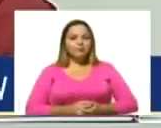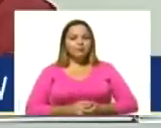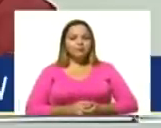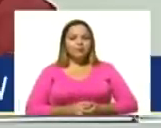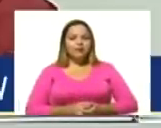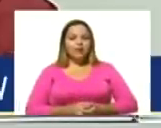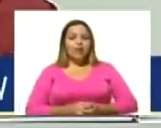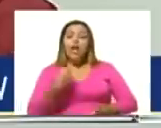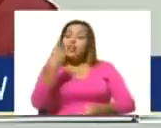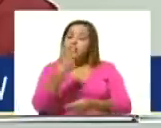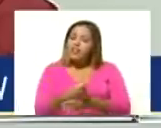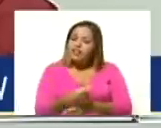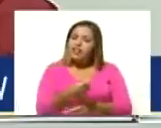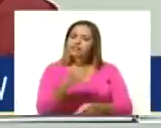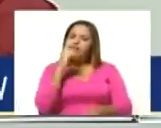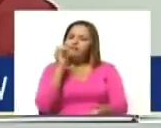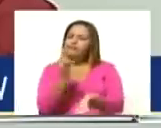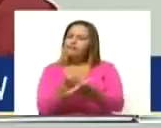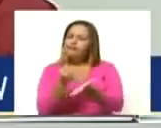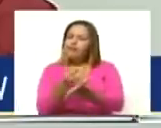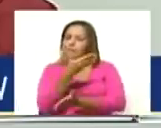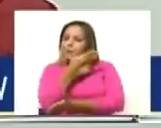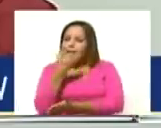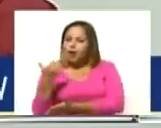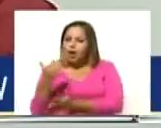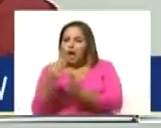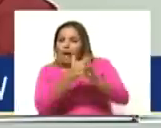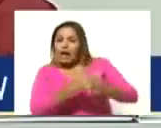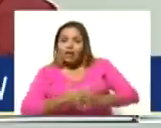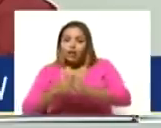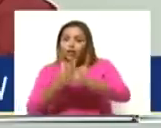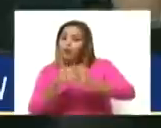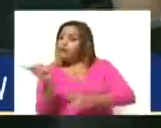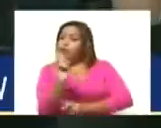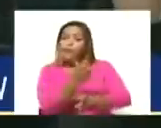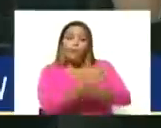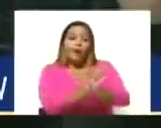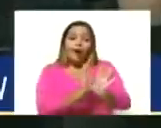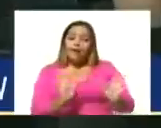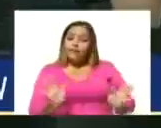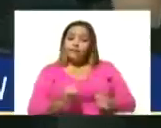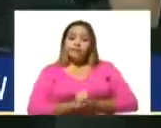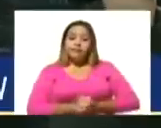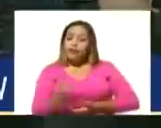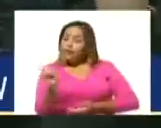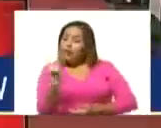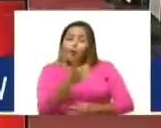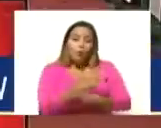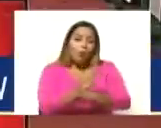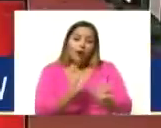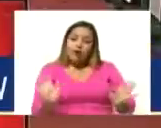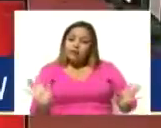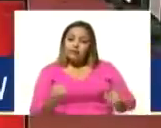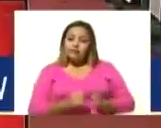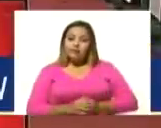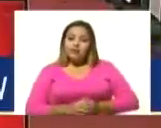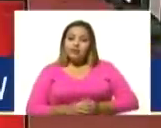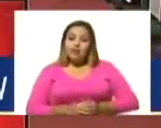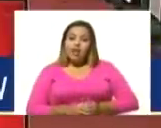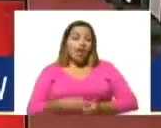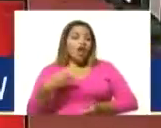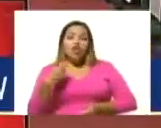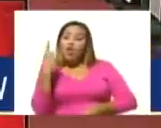deberían medir mejor sus cosas. Que el imperialismo no juega, yo. No juega. Por eso no debemos confiarnos